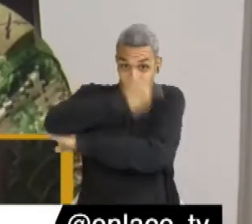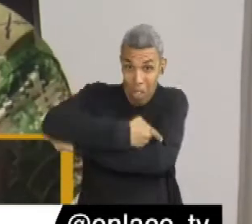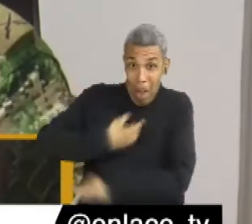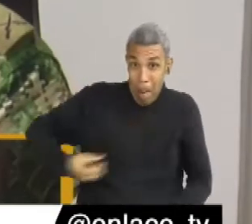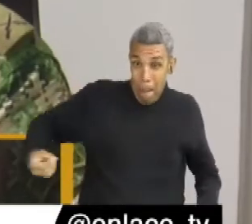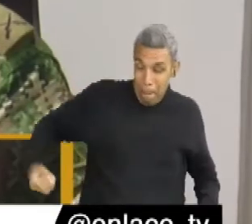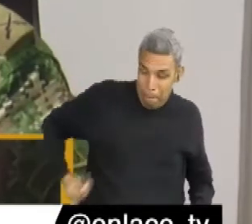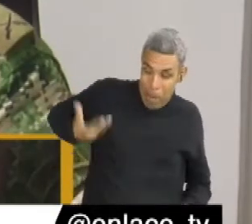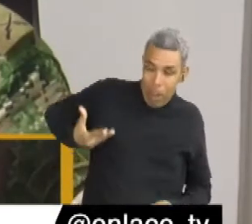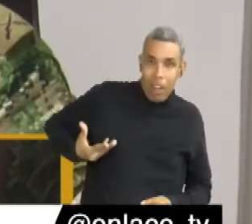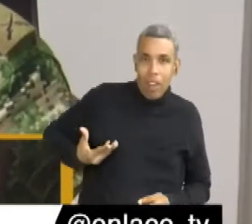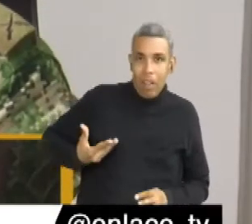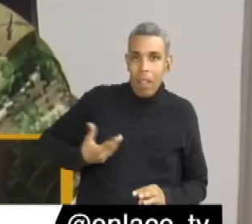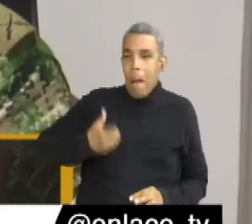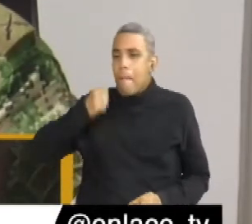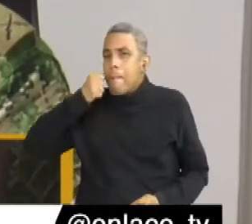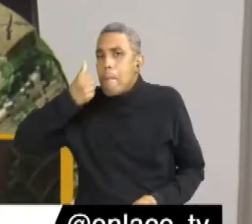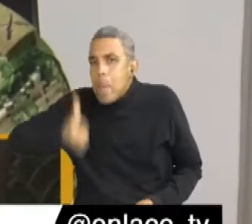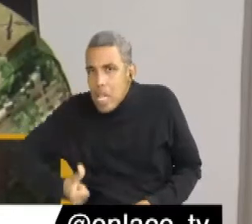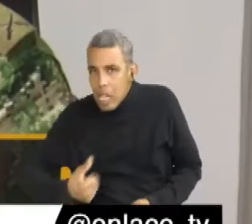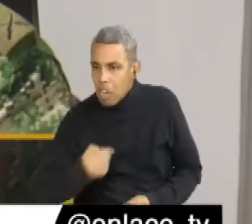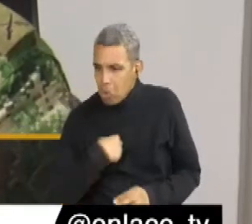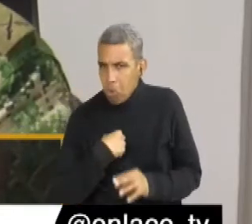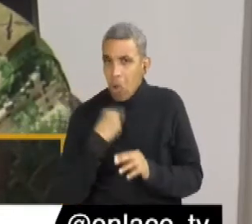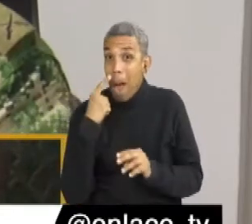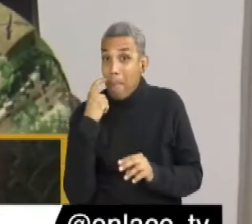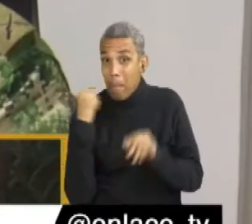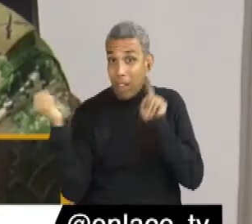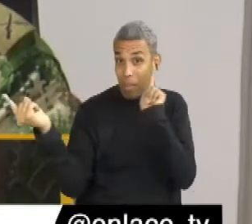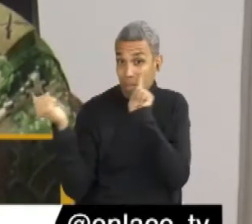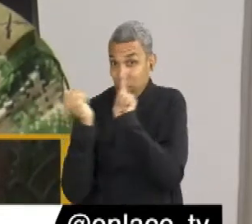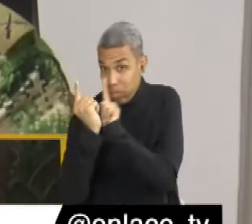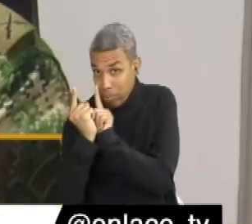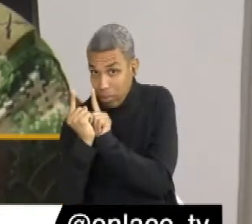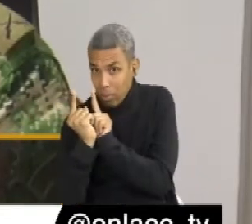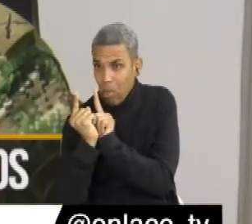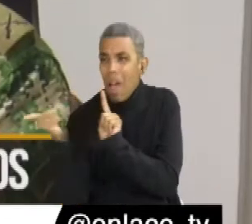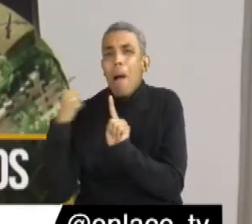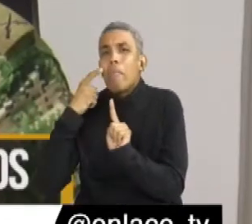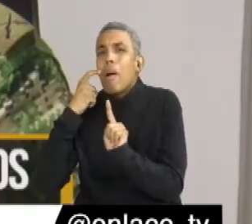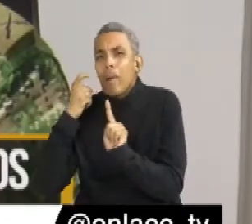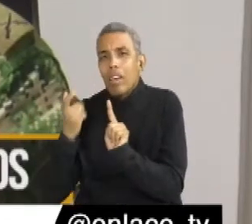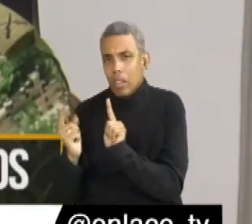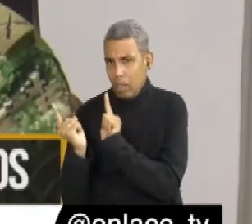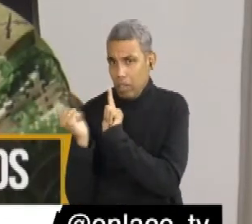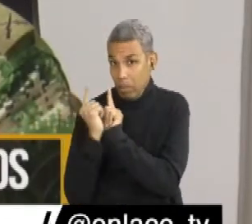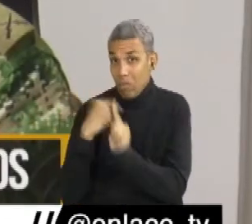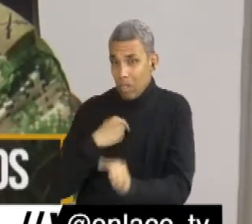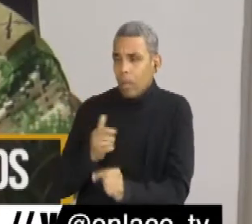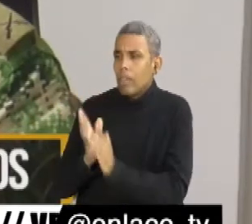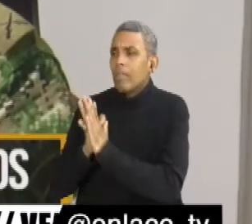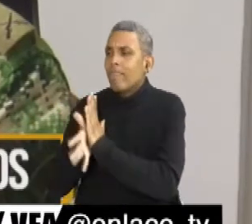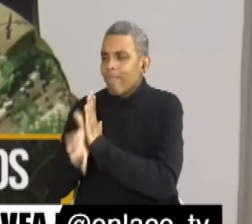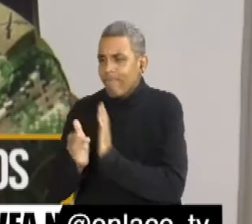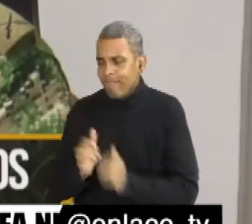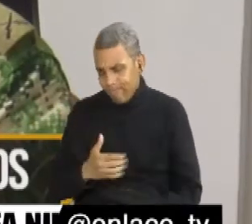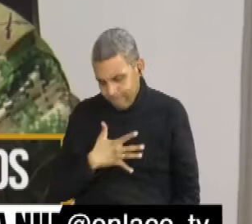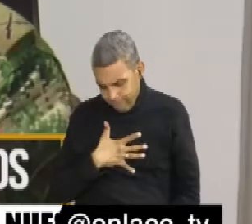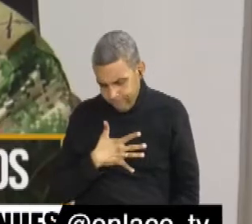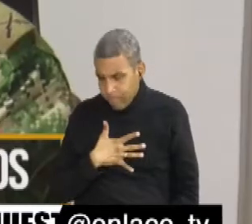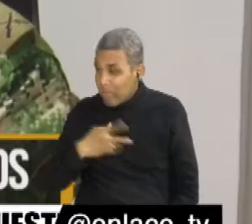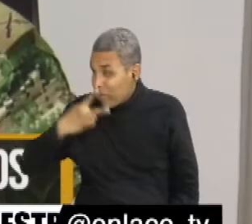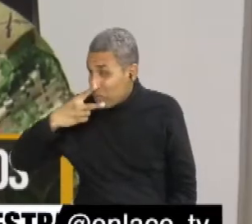la ceremonia en la noche, yo mismo me lo encontré aquí en la salida del batallón y le informé que el muchacho se había quemado y él me